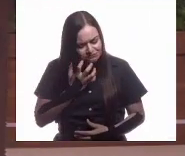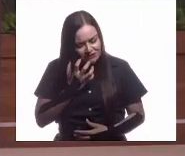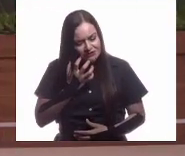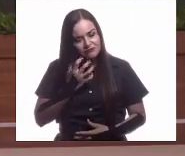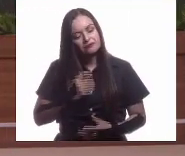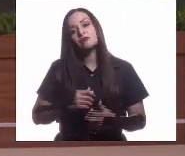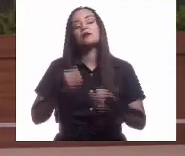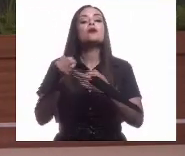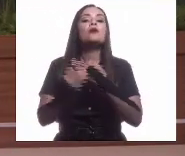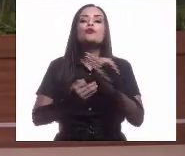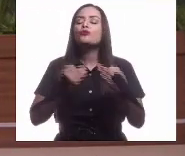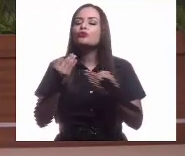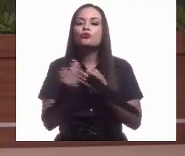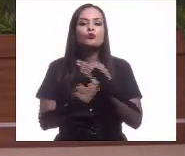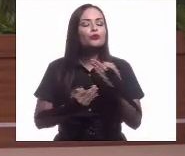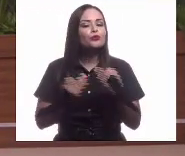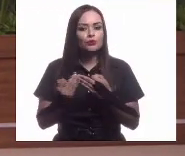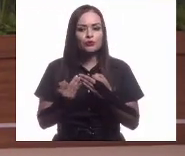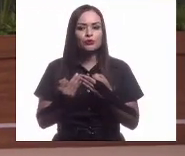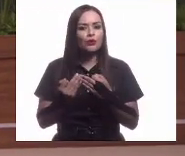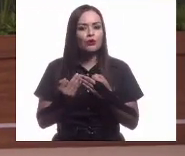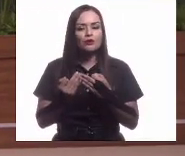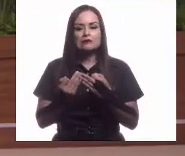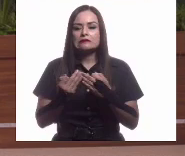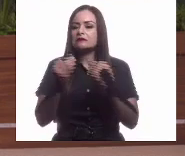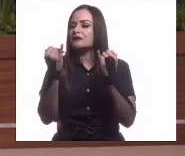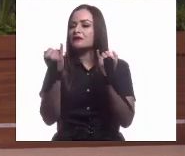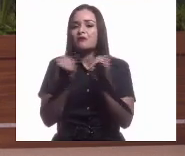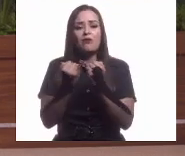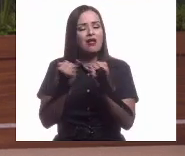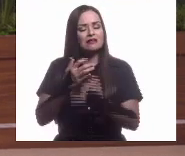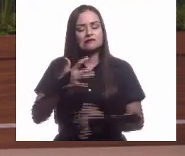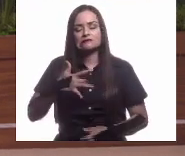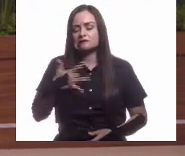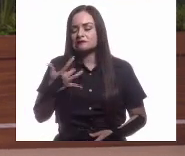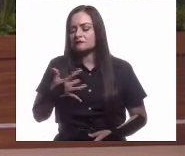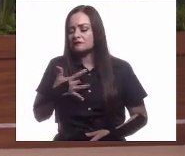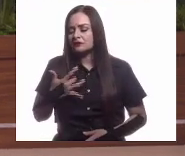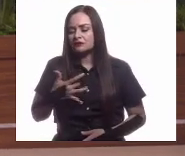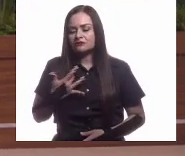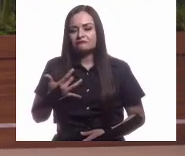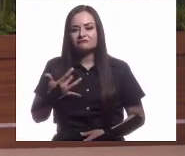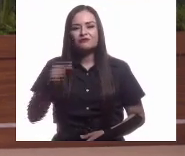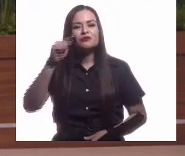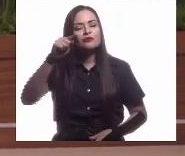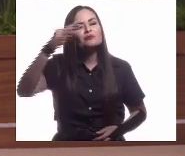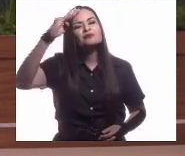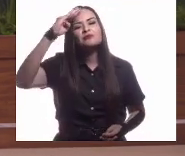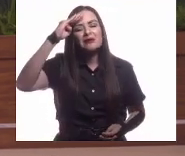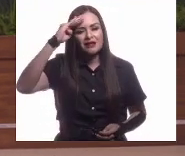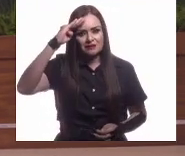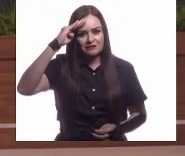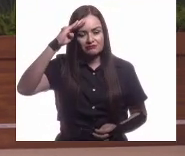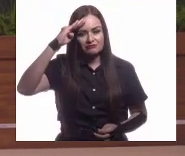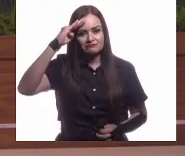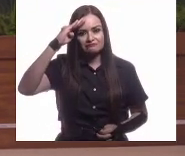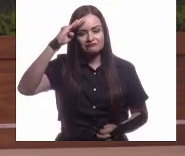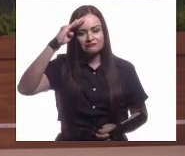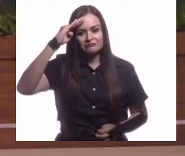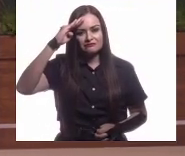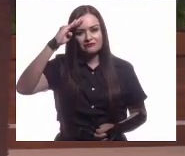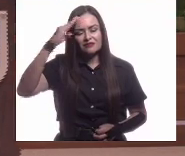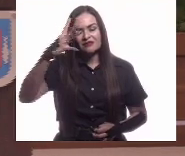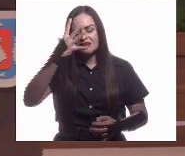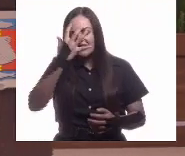Todos, todos lo hemos sufrido. Pero además, imagínense, después de estos